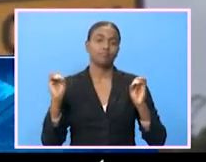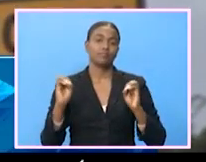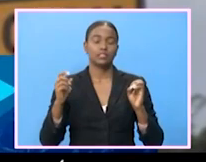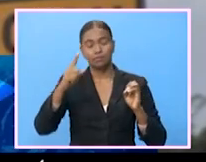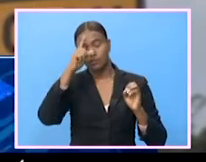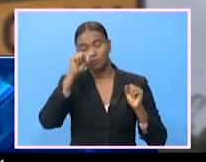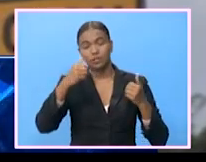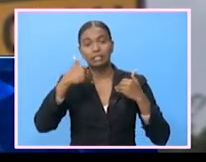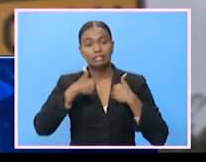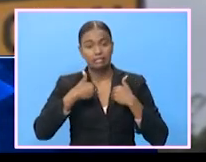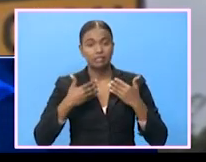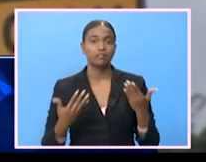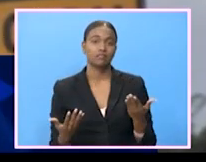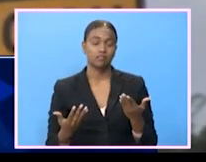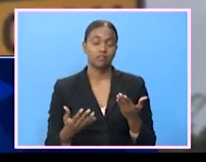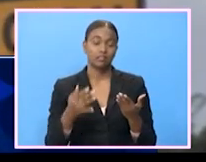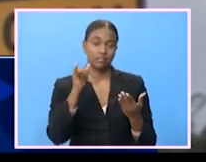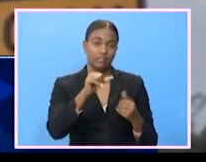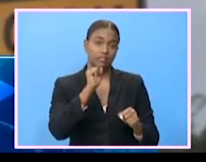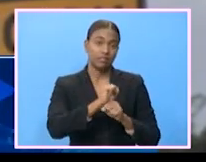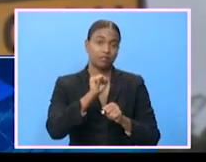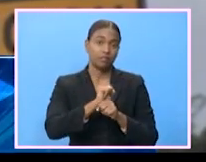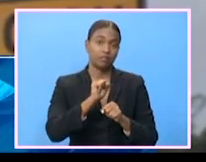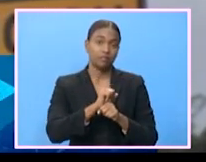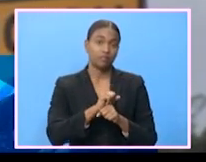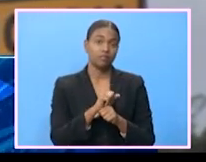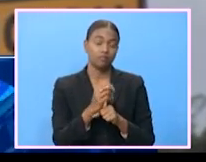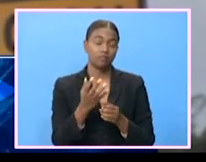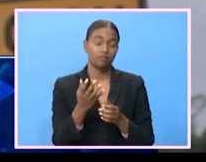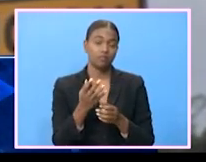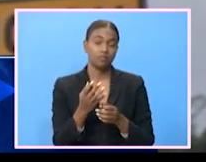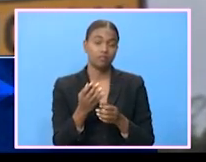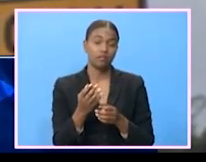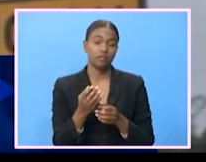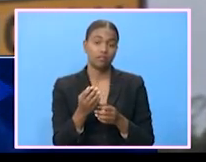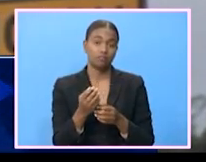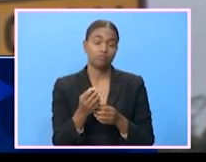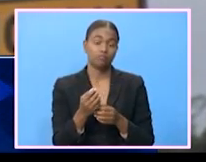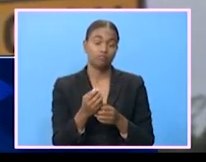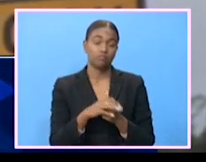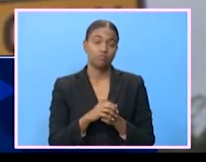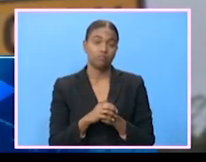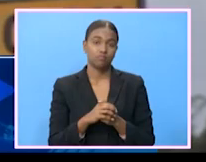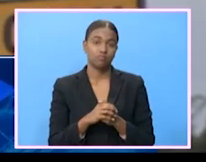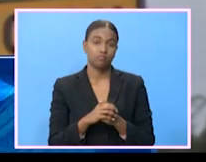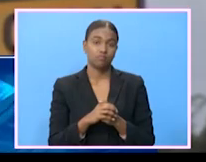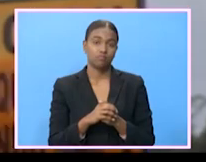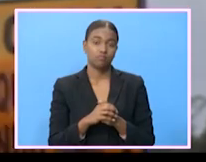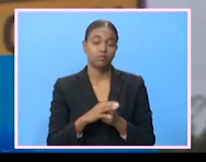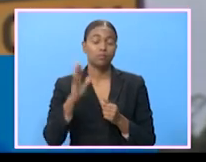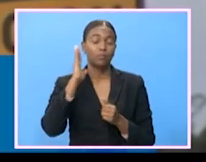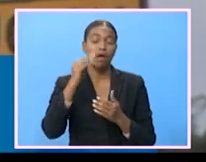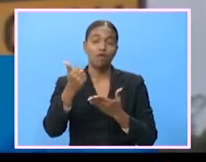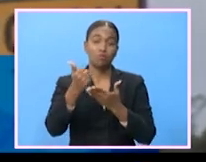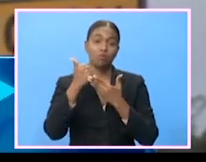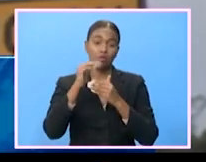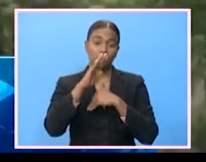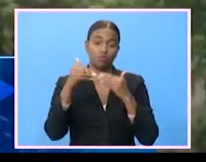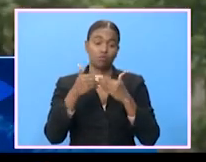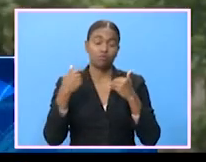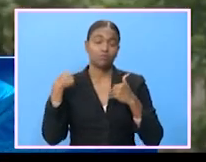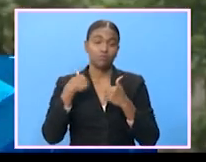de tener esta obra y bastante que nos va a convenir a todos los